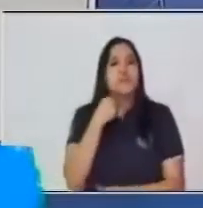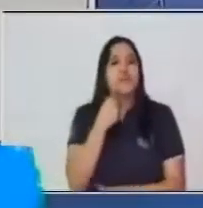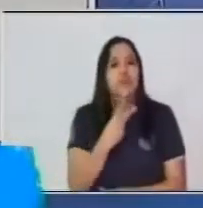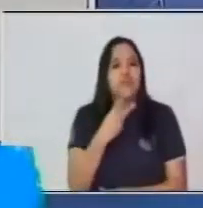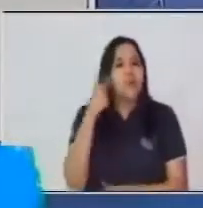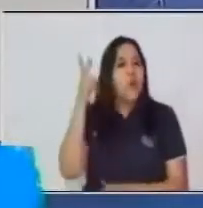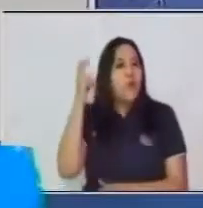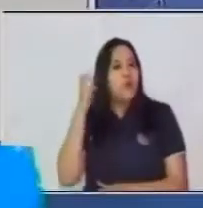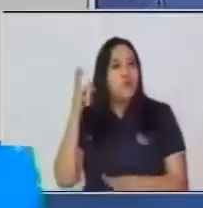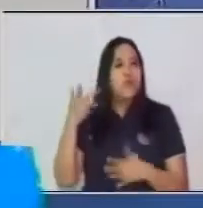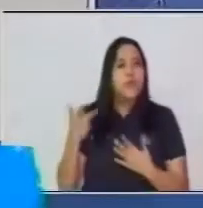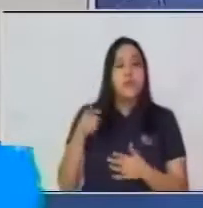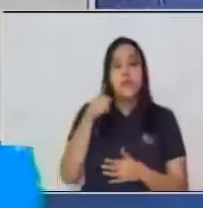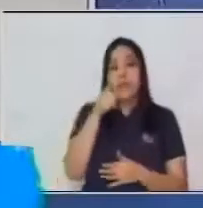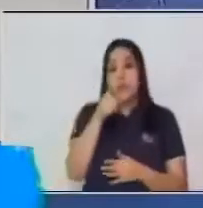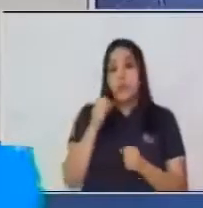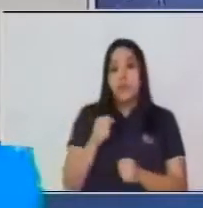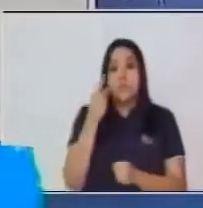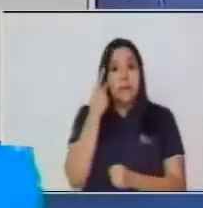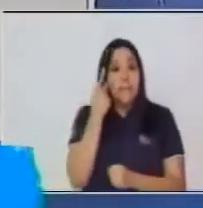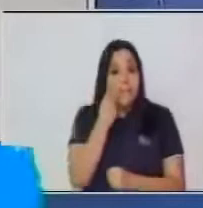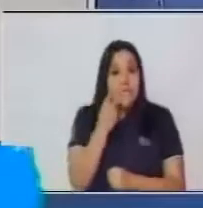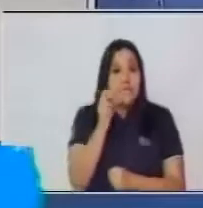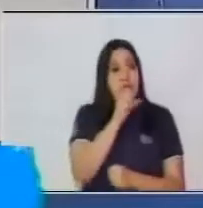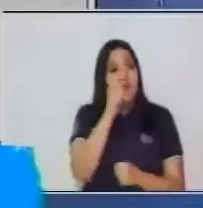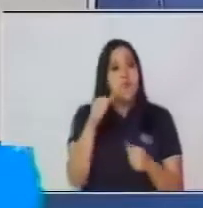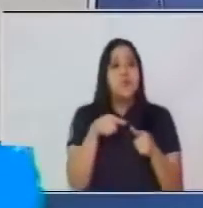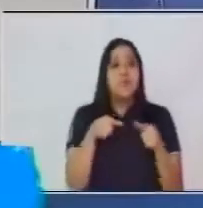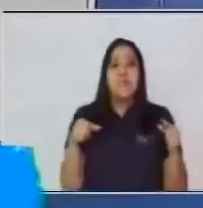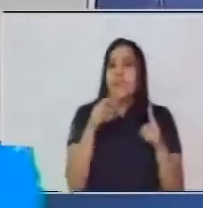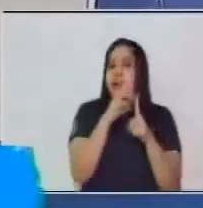otro sonido que hayas visto en alguna caricatura?